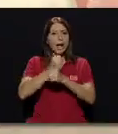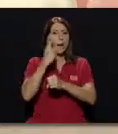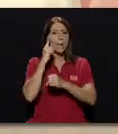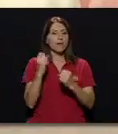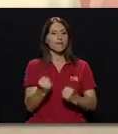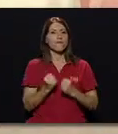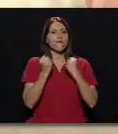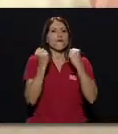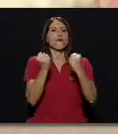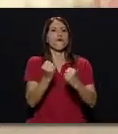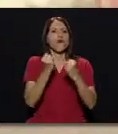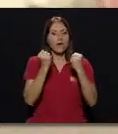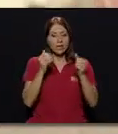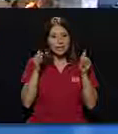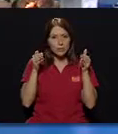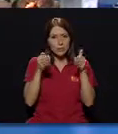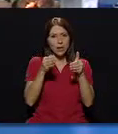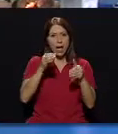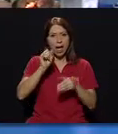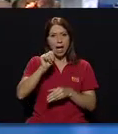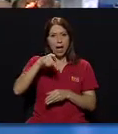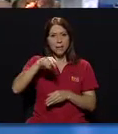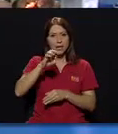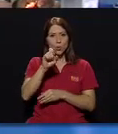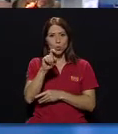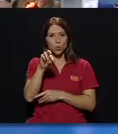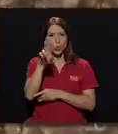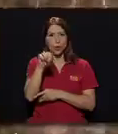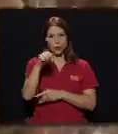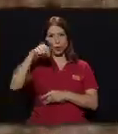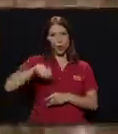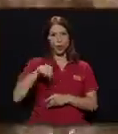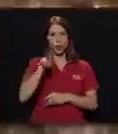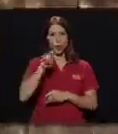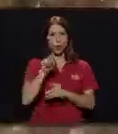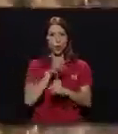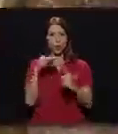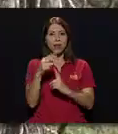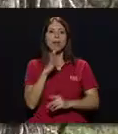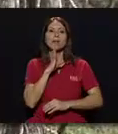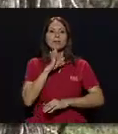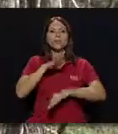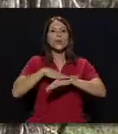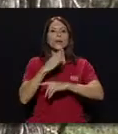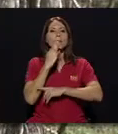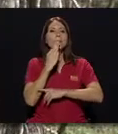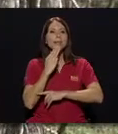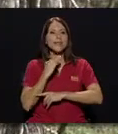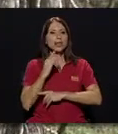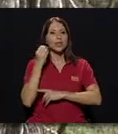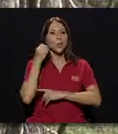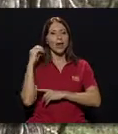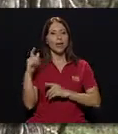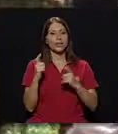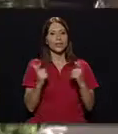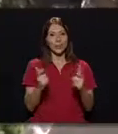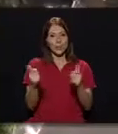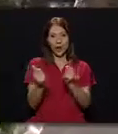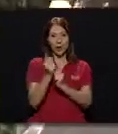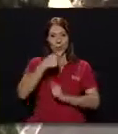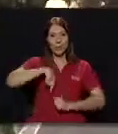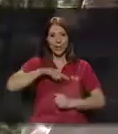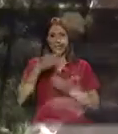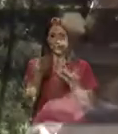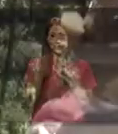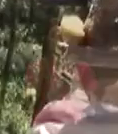en el fortalecimiento de la apicultura en el país. Hoy, en Una Mirada, conversaremos sobre la miel, dorado